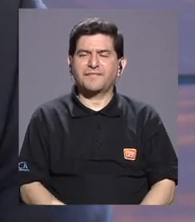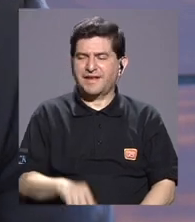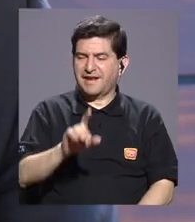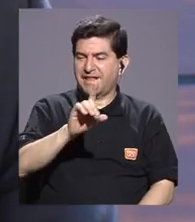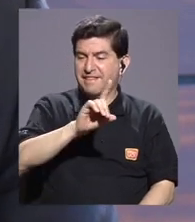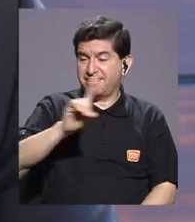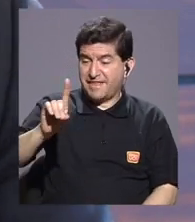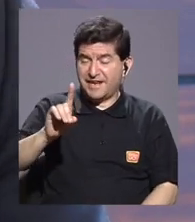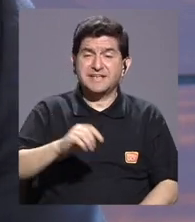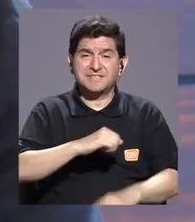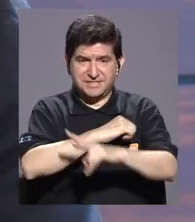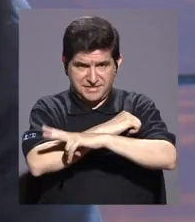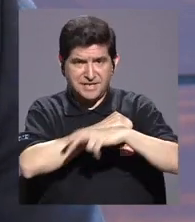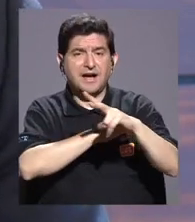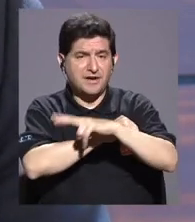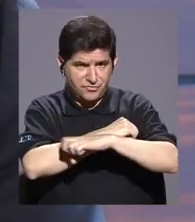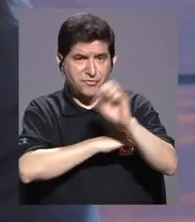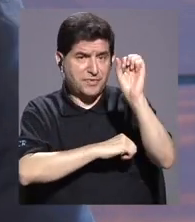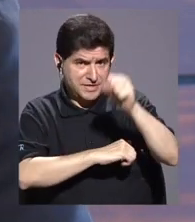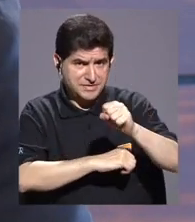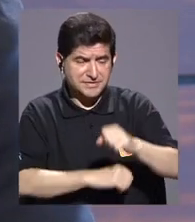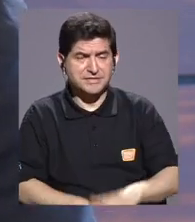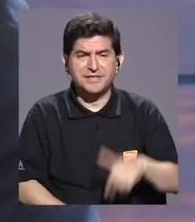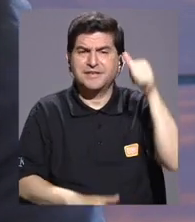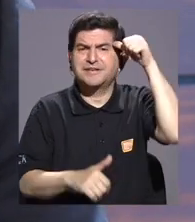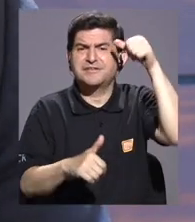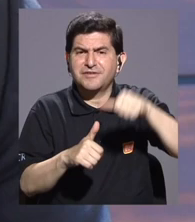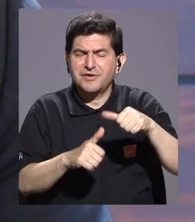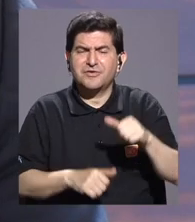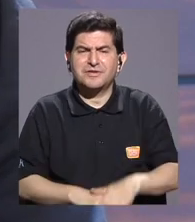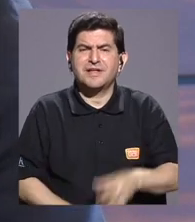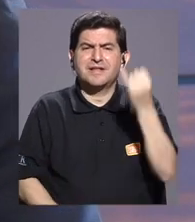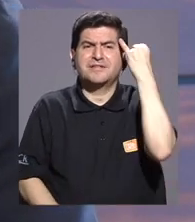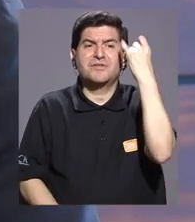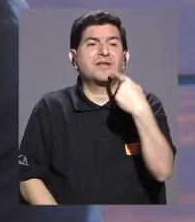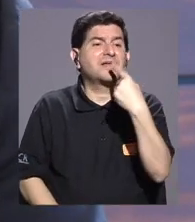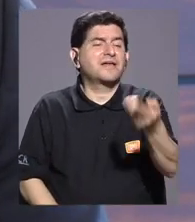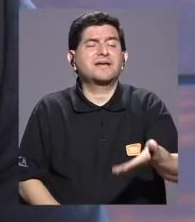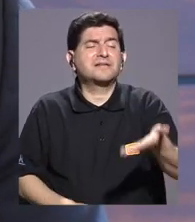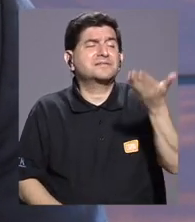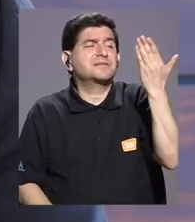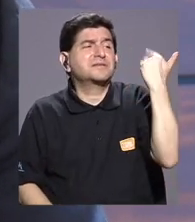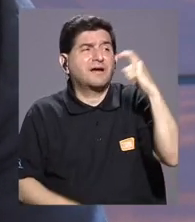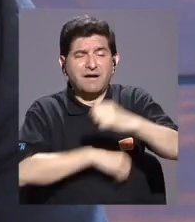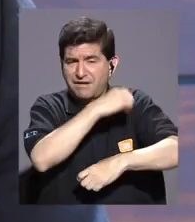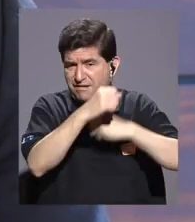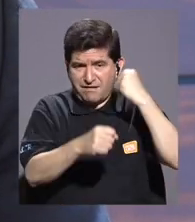Esa derecha que roba, para retomar como esa reflexión que usted planteaba hace años,